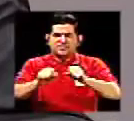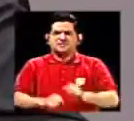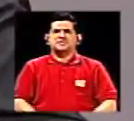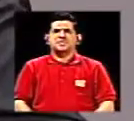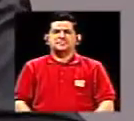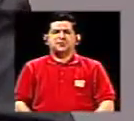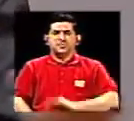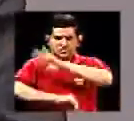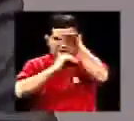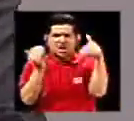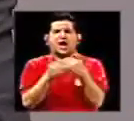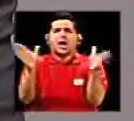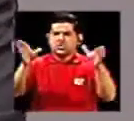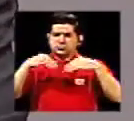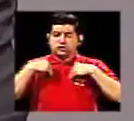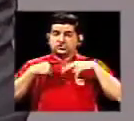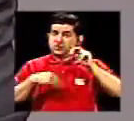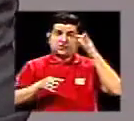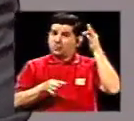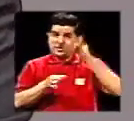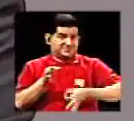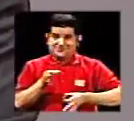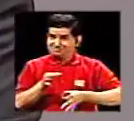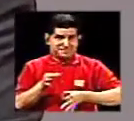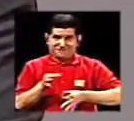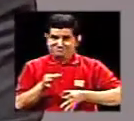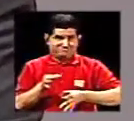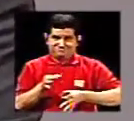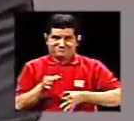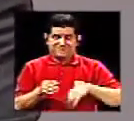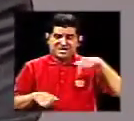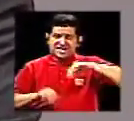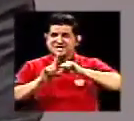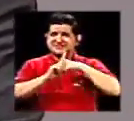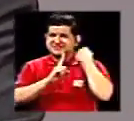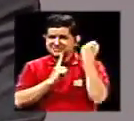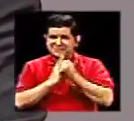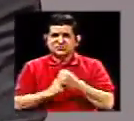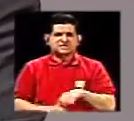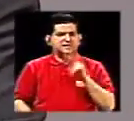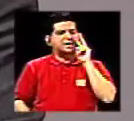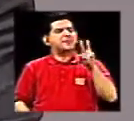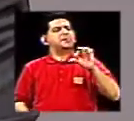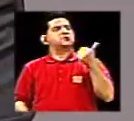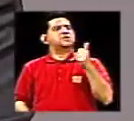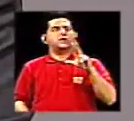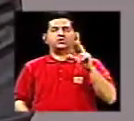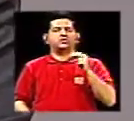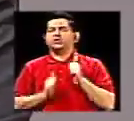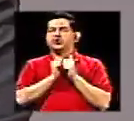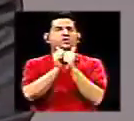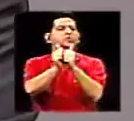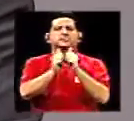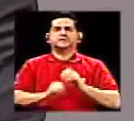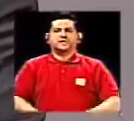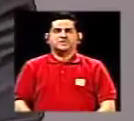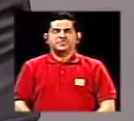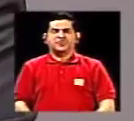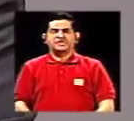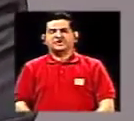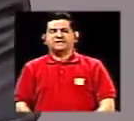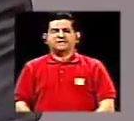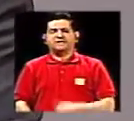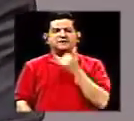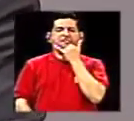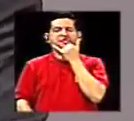manos para acoger a todos. Y eso no es tan sencillo. A veces en esta sociedad miramos al otro que no viene caminando con nosotros y, bueno, ¿y qué